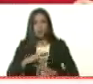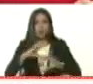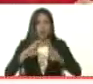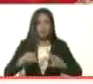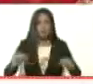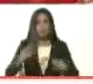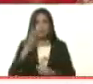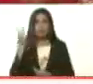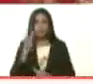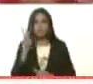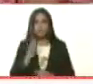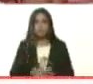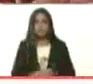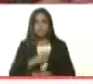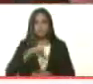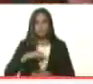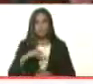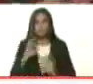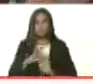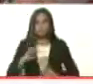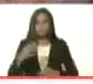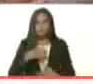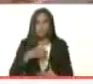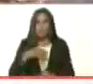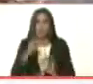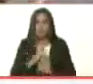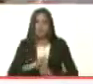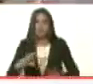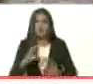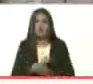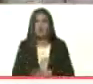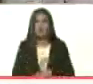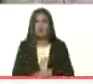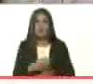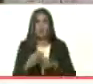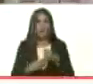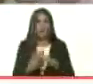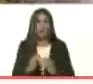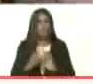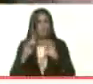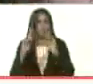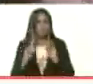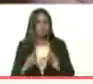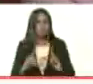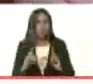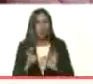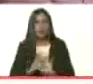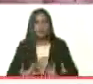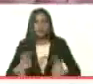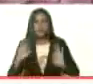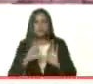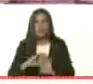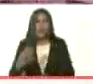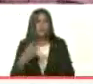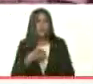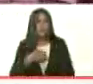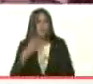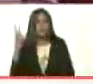Bolívar, no podrá con nosotros, no podrán. Hagan lo que hagan, no podrán con